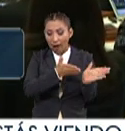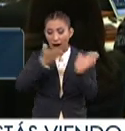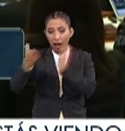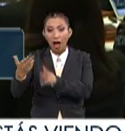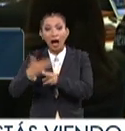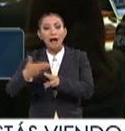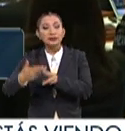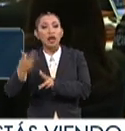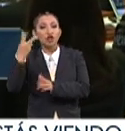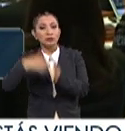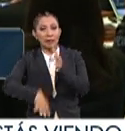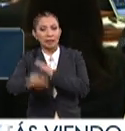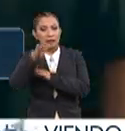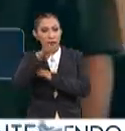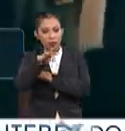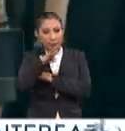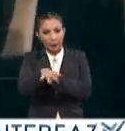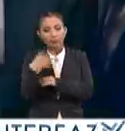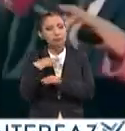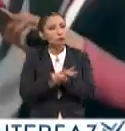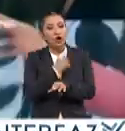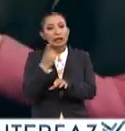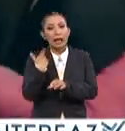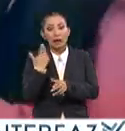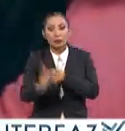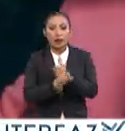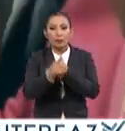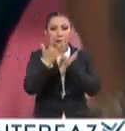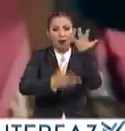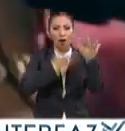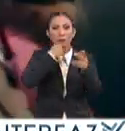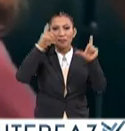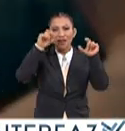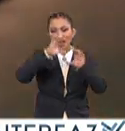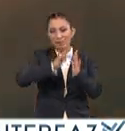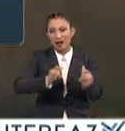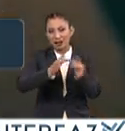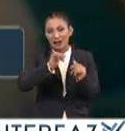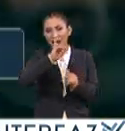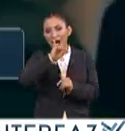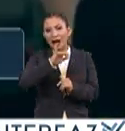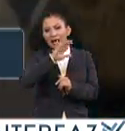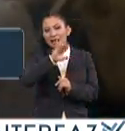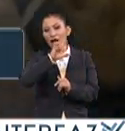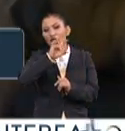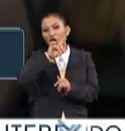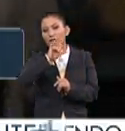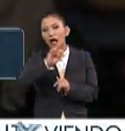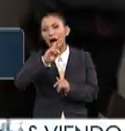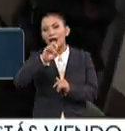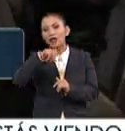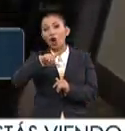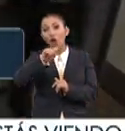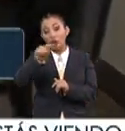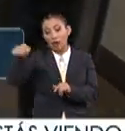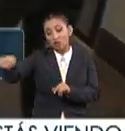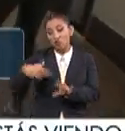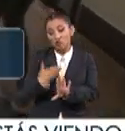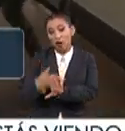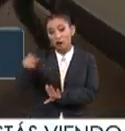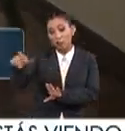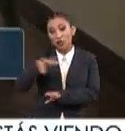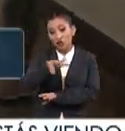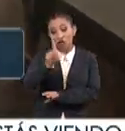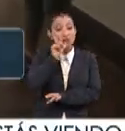aplazará hasta el 2019. Esto debido al escándalo del fotógrafo francés Jean-Claude Arnault, quien fue acusado